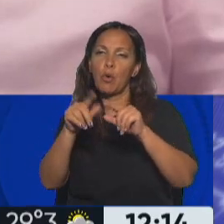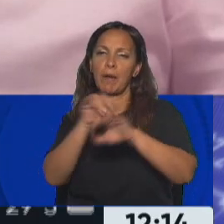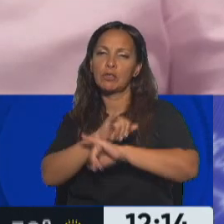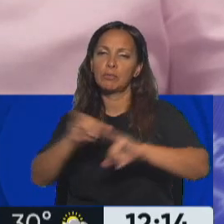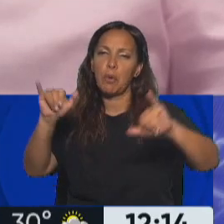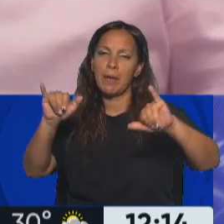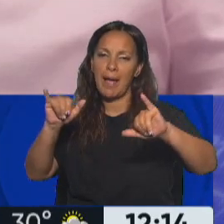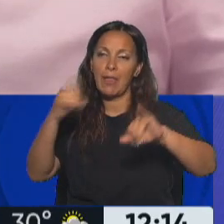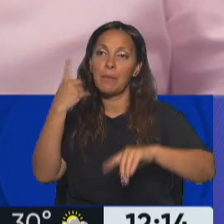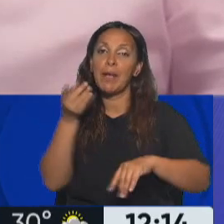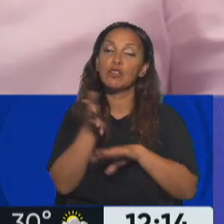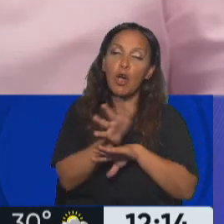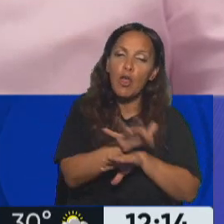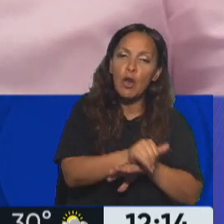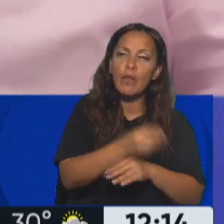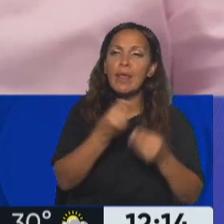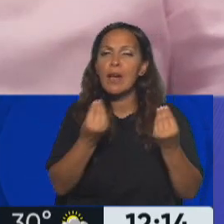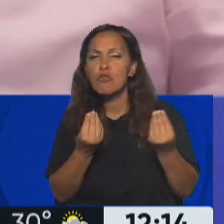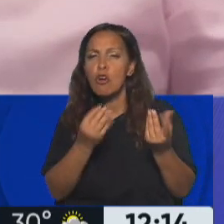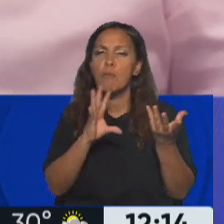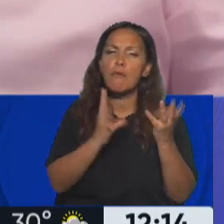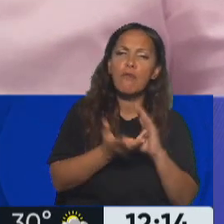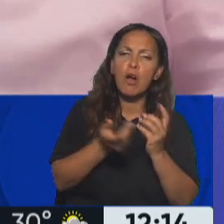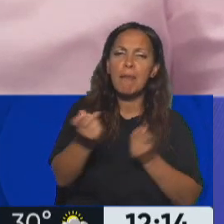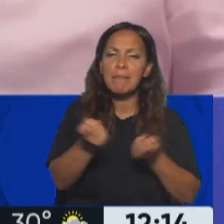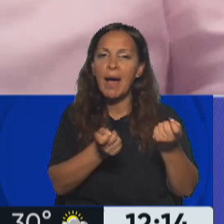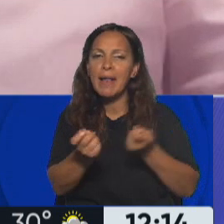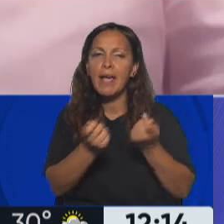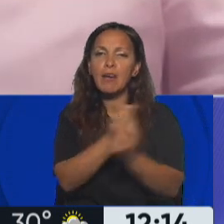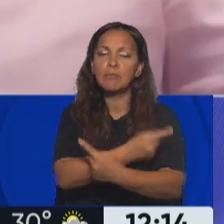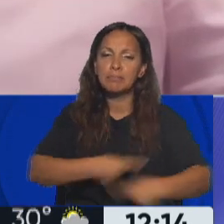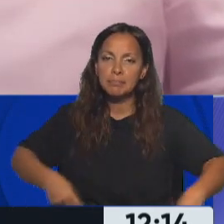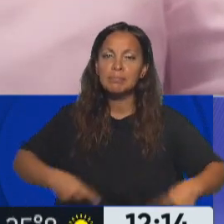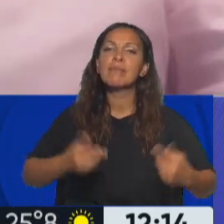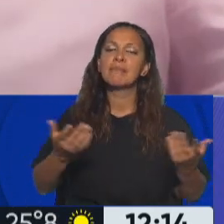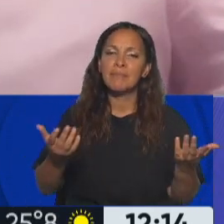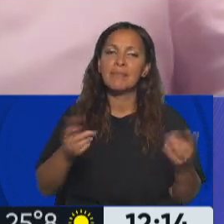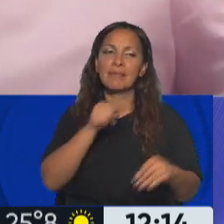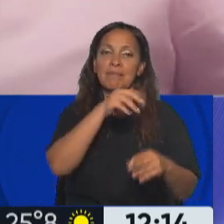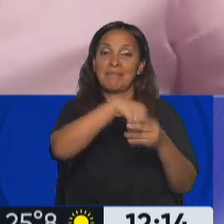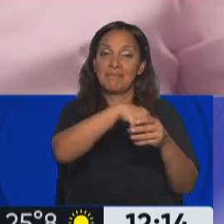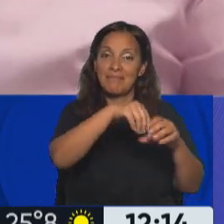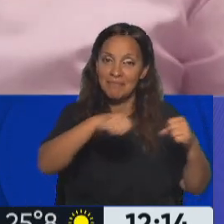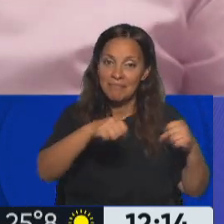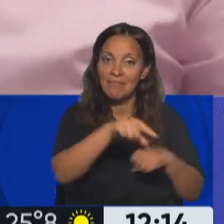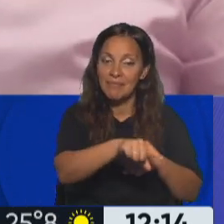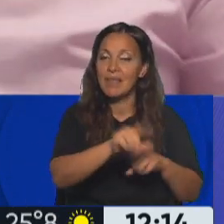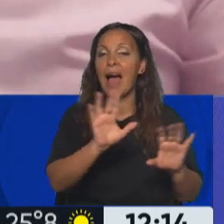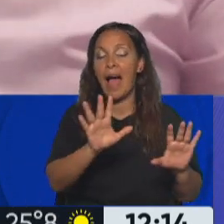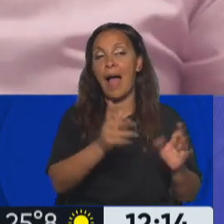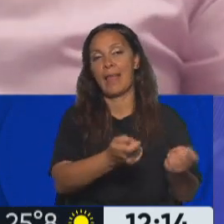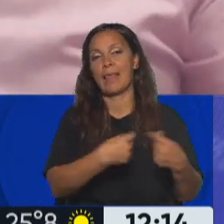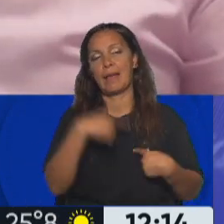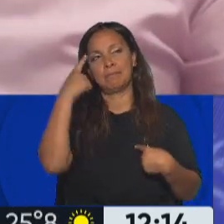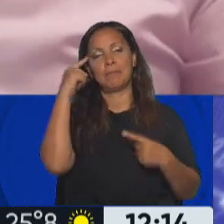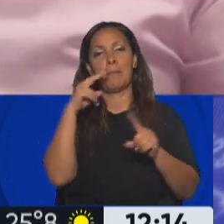no maneja el día a día y el flujo que administran ellos, que probablemente también eso los haga tener otra mirada. No